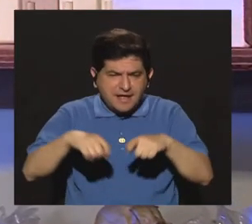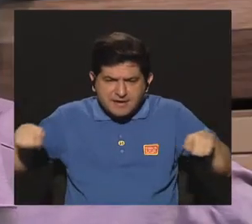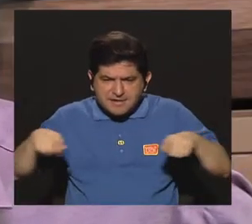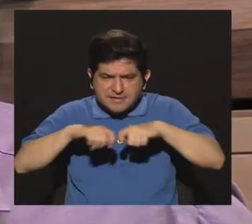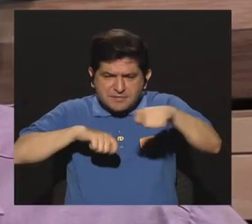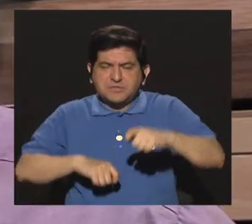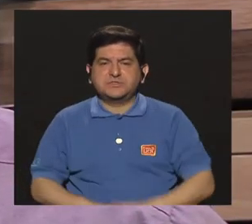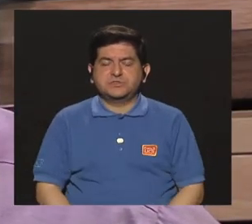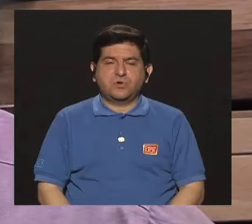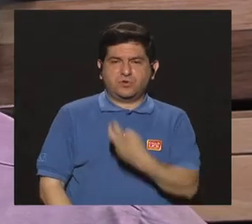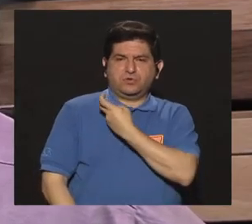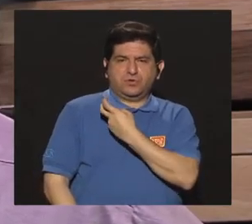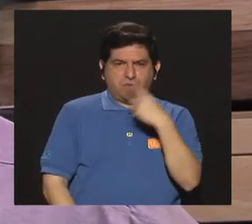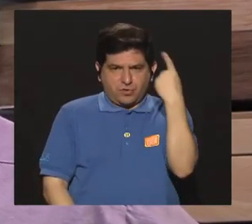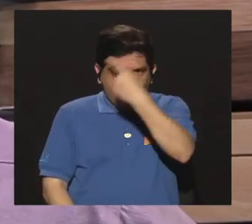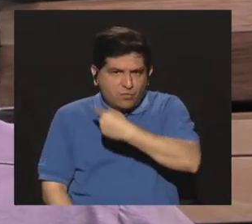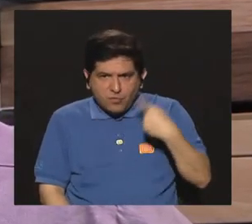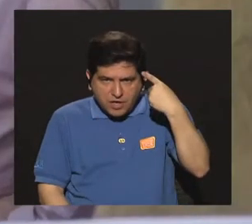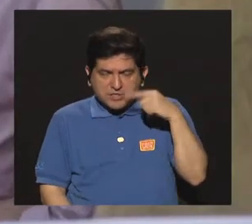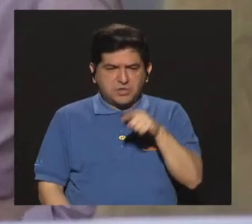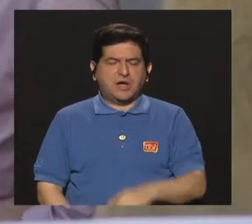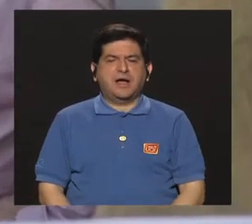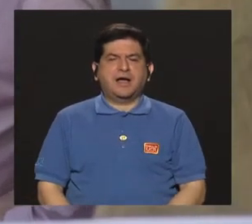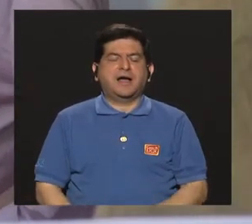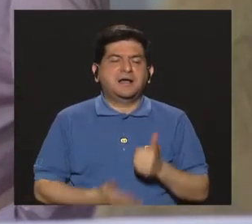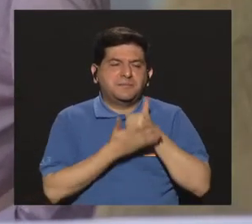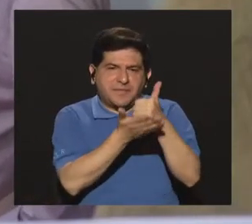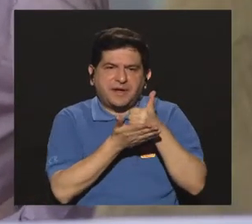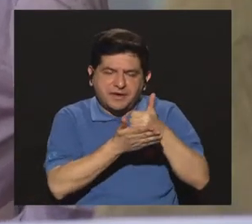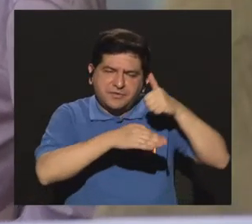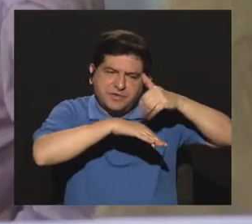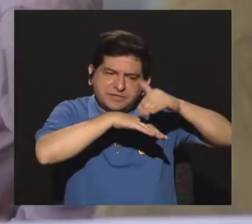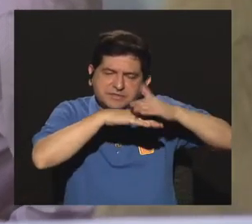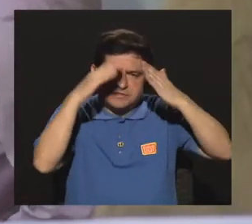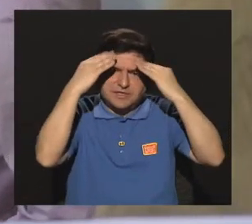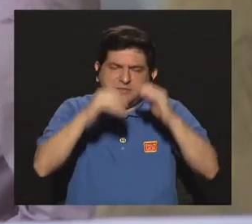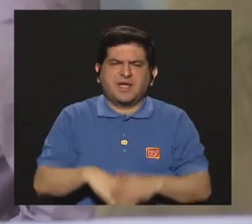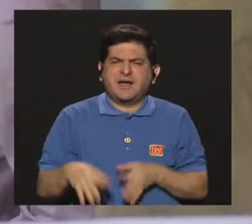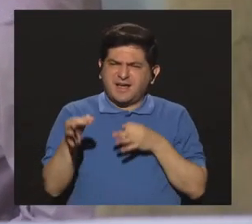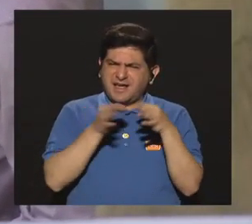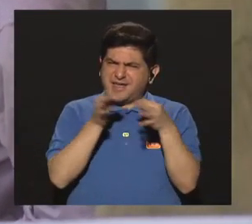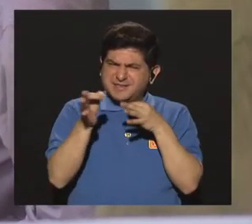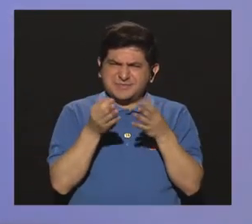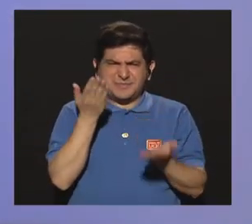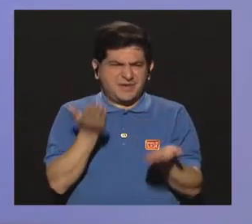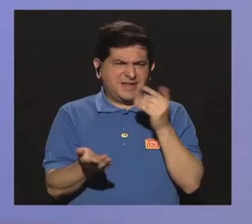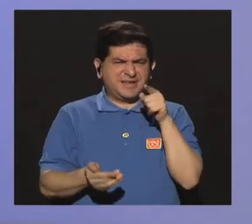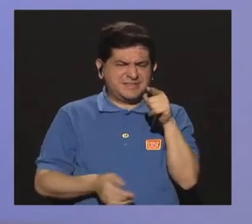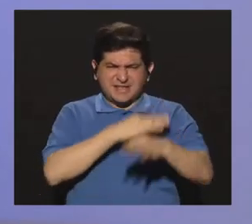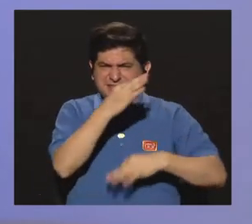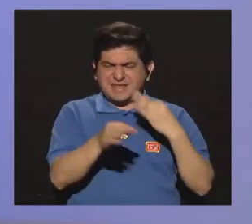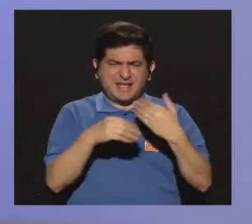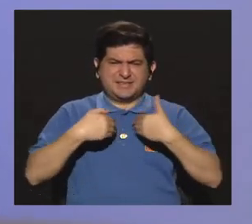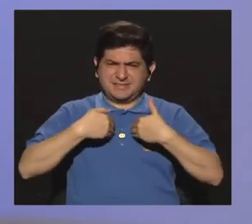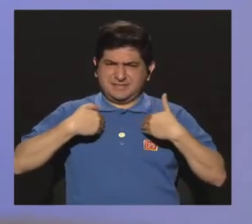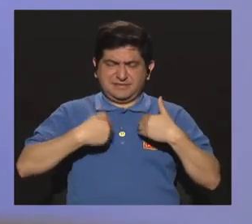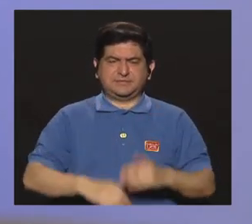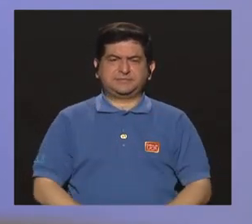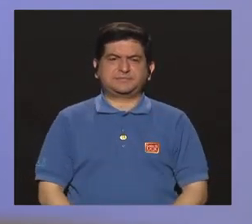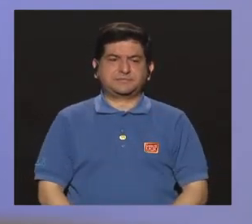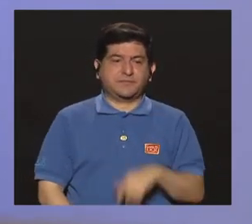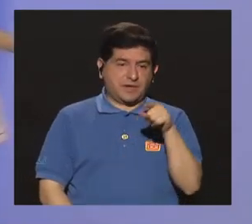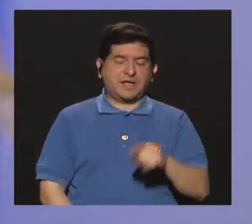colaborar ya que lo tienen a mano a una explicación muy rápida que es este tipo animal bueno esto es un serafín del platanar que es básicamente